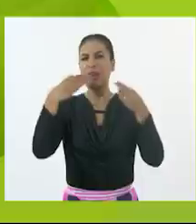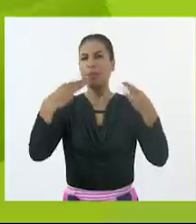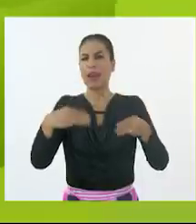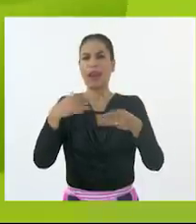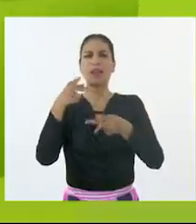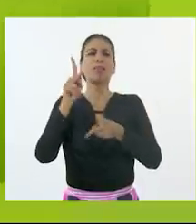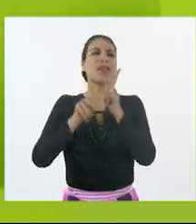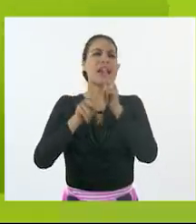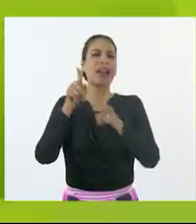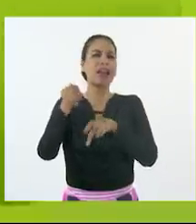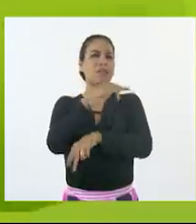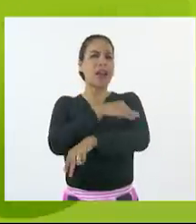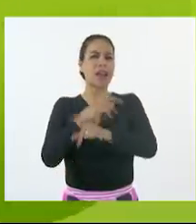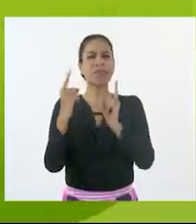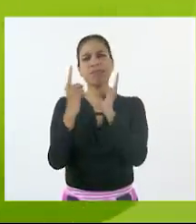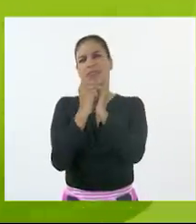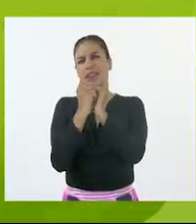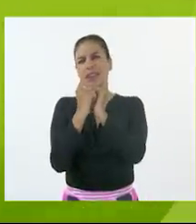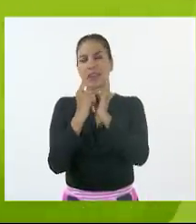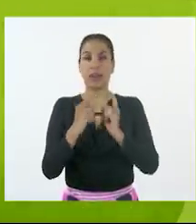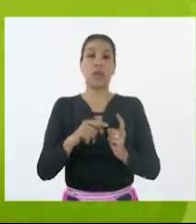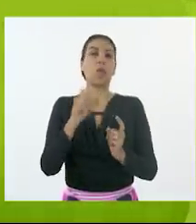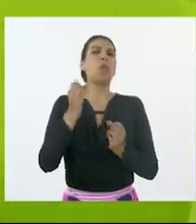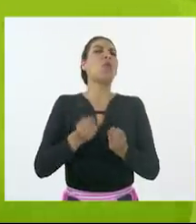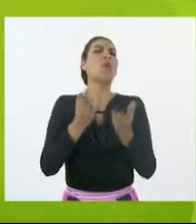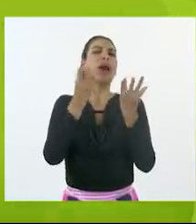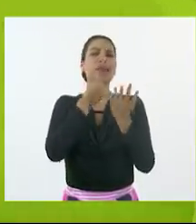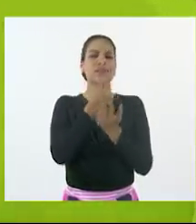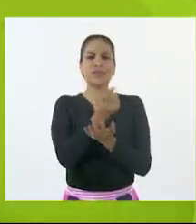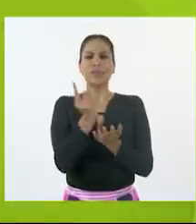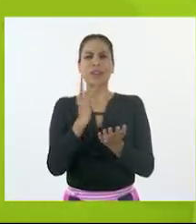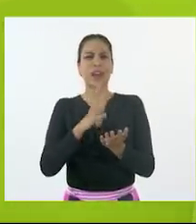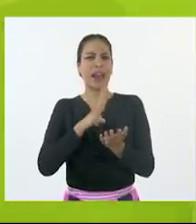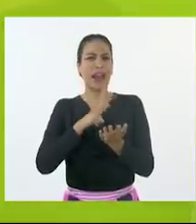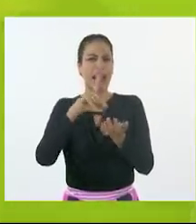con algún miembro de tu familia. ¿Cuántos niños hay?